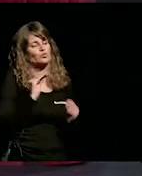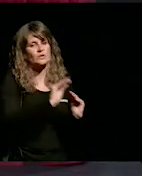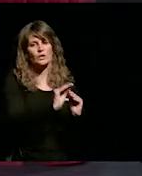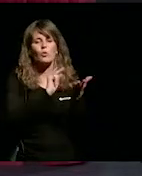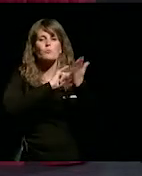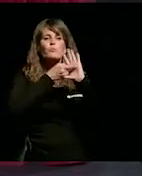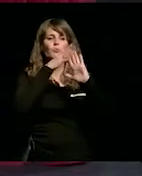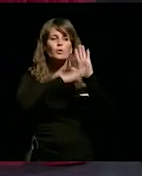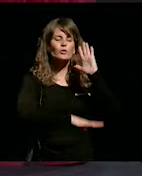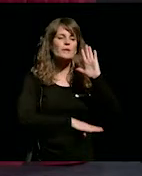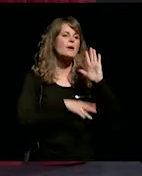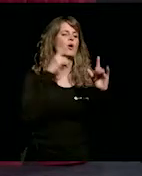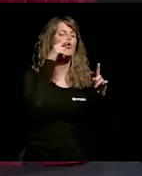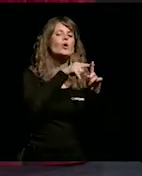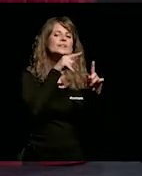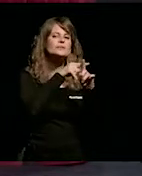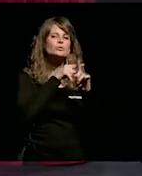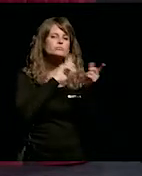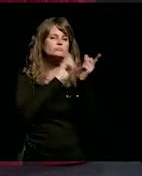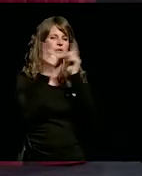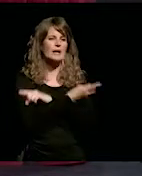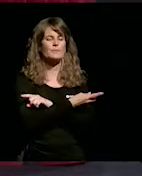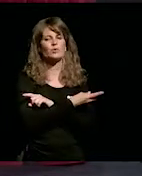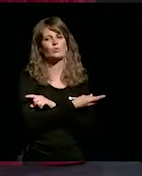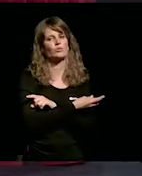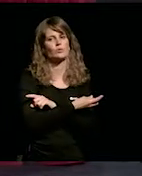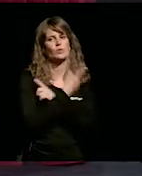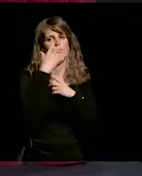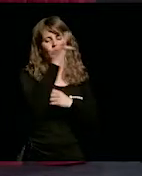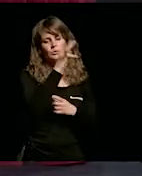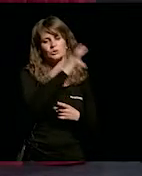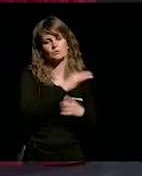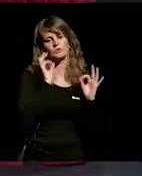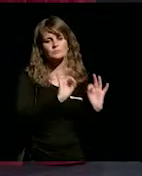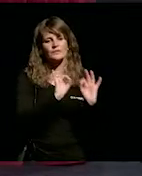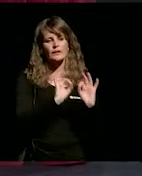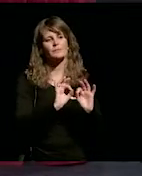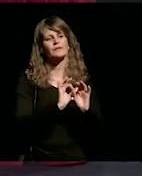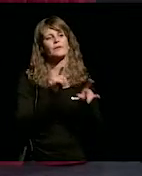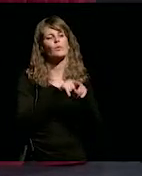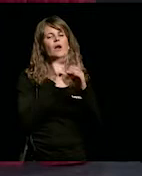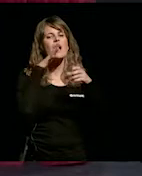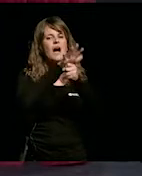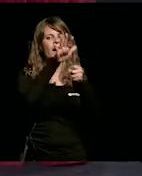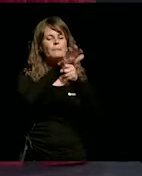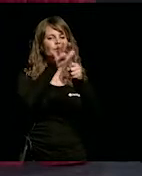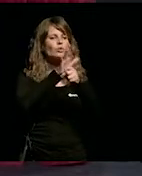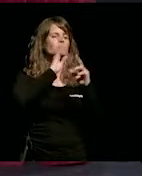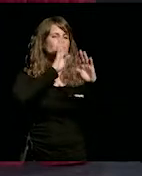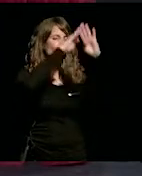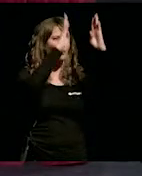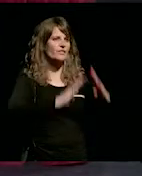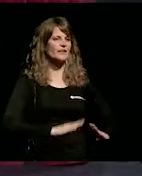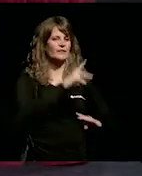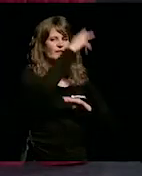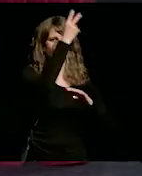objetivo hacer que este cambio sea permanente y positivo, especialmente en el ámbito circense, que enseñemos